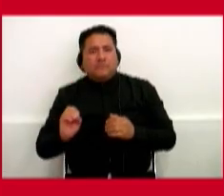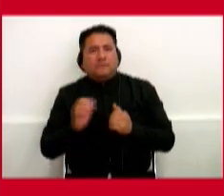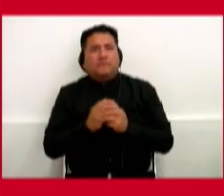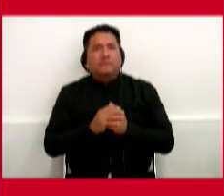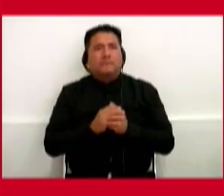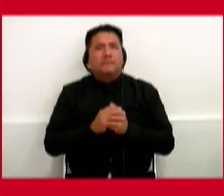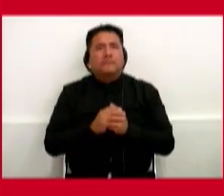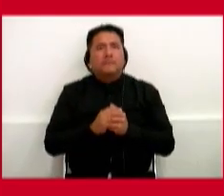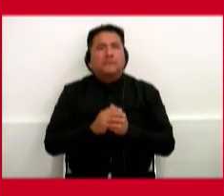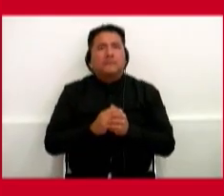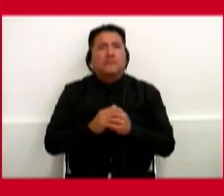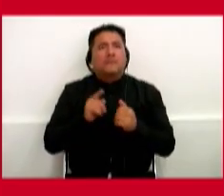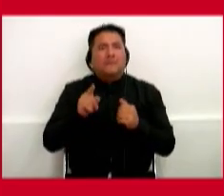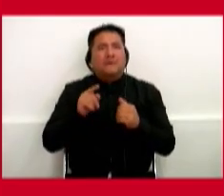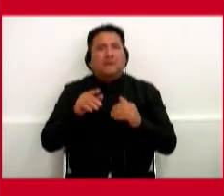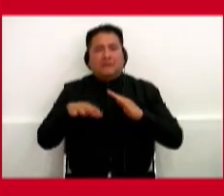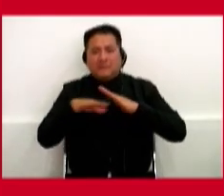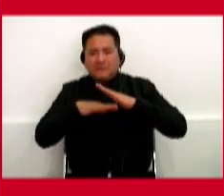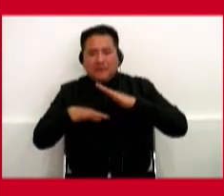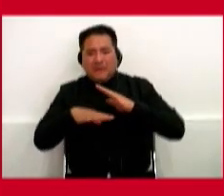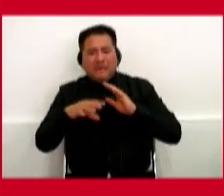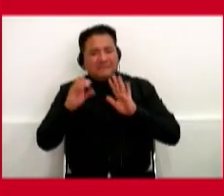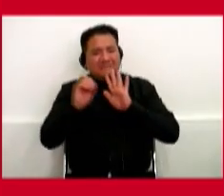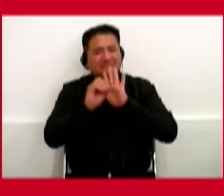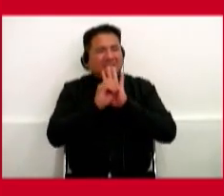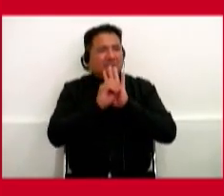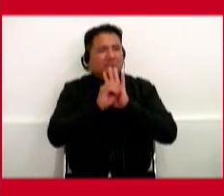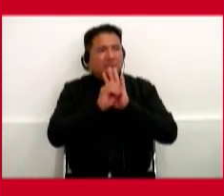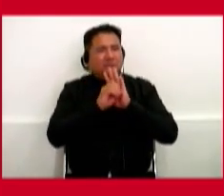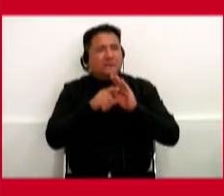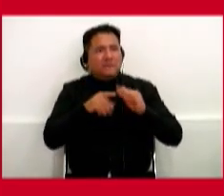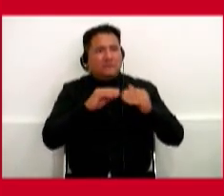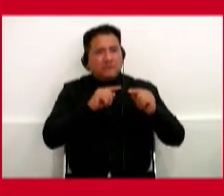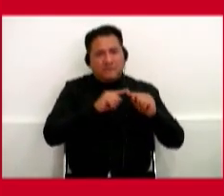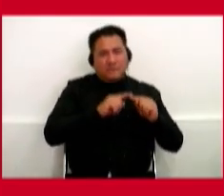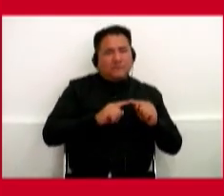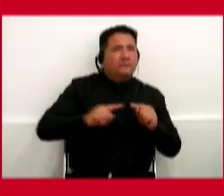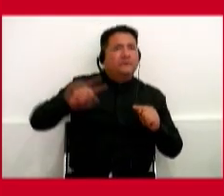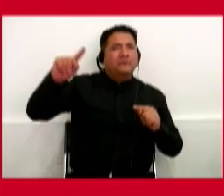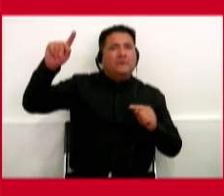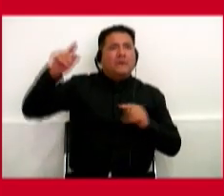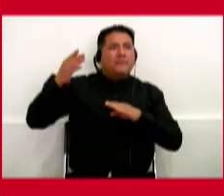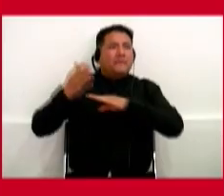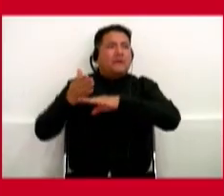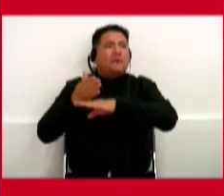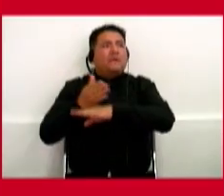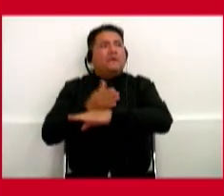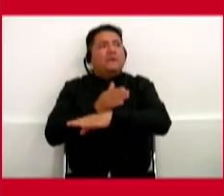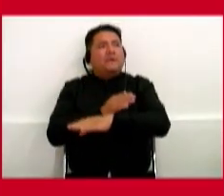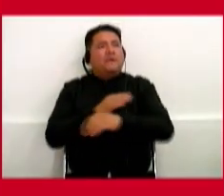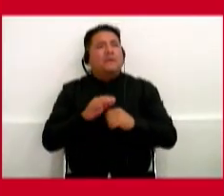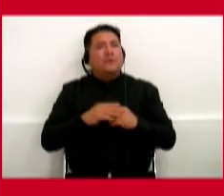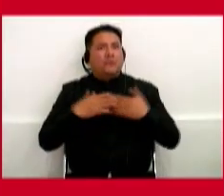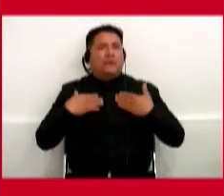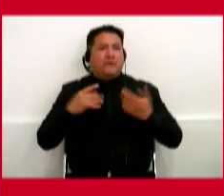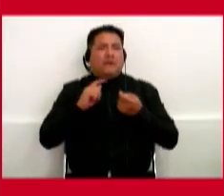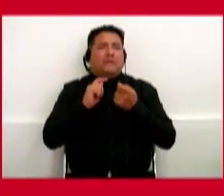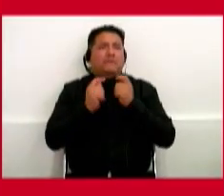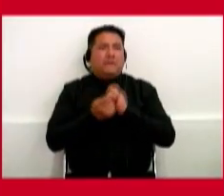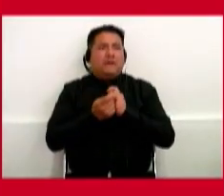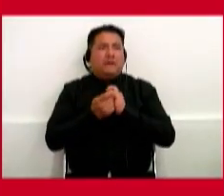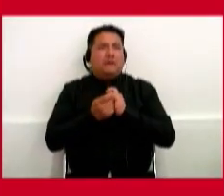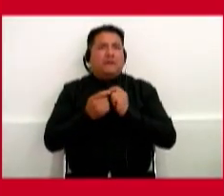azul, desde la iteración 0, que es el plan típico que uno puede sacar de cualquier software minero, se va mejorando y va cambiando el perfil, obviamente, en el